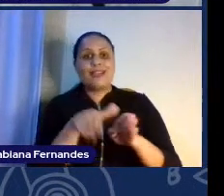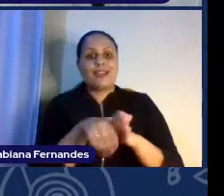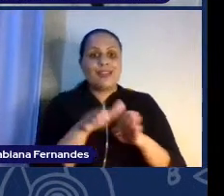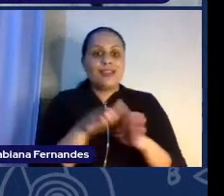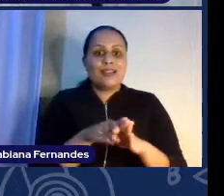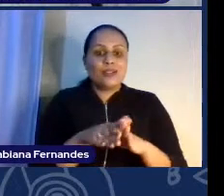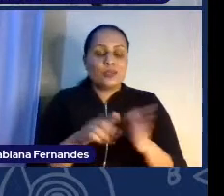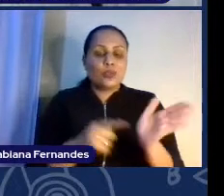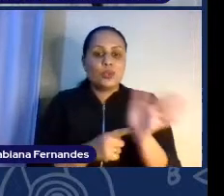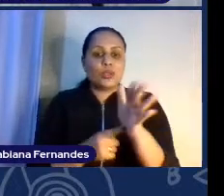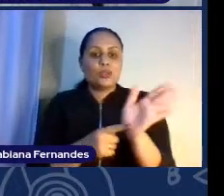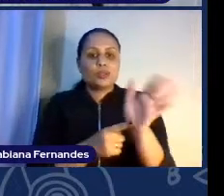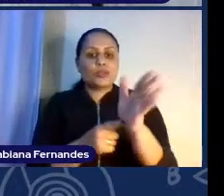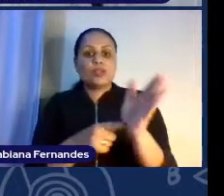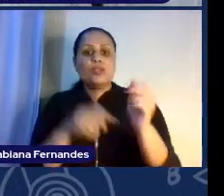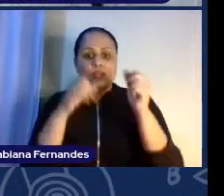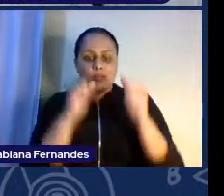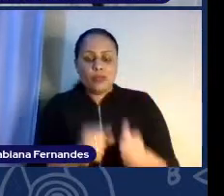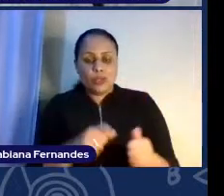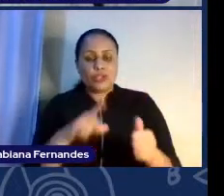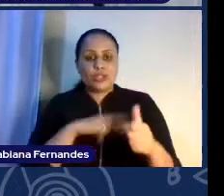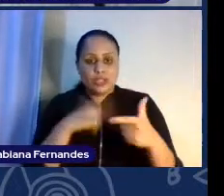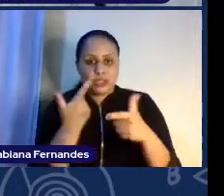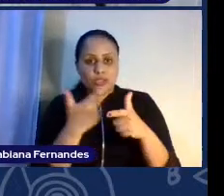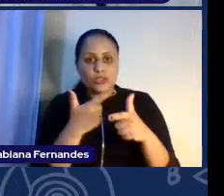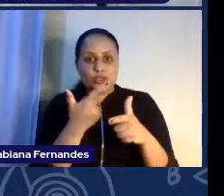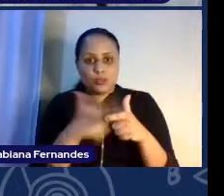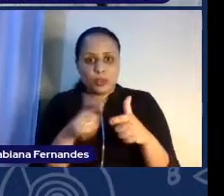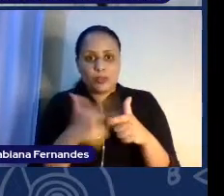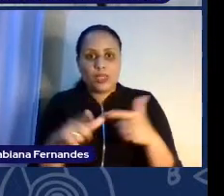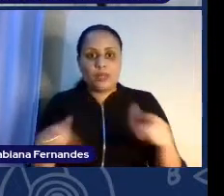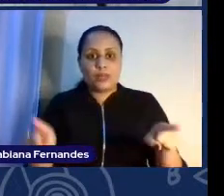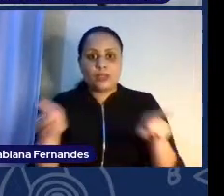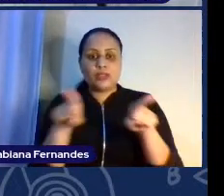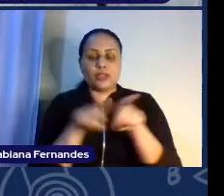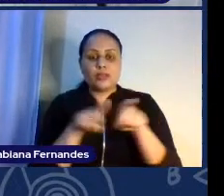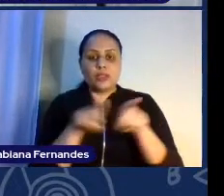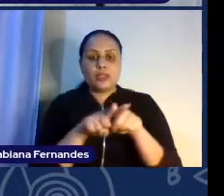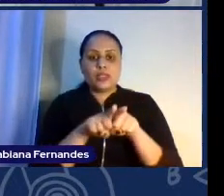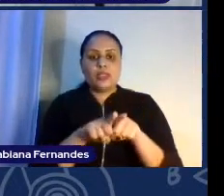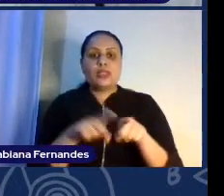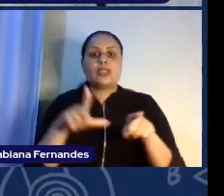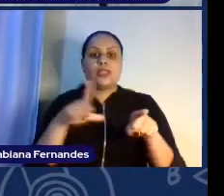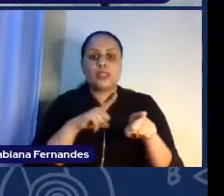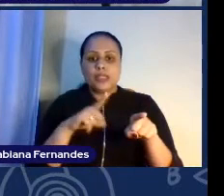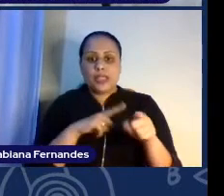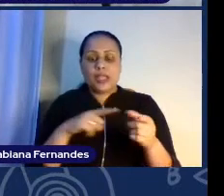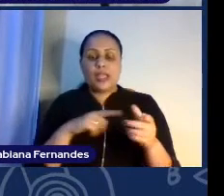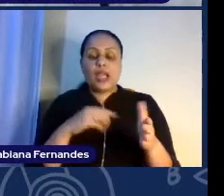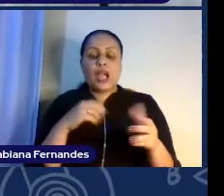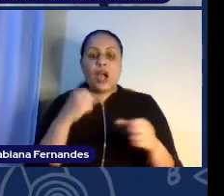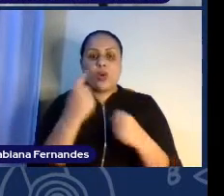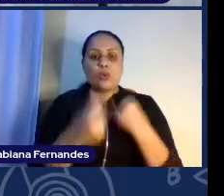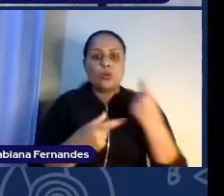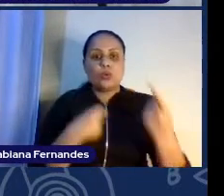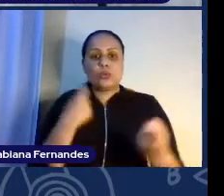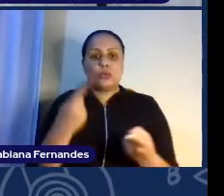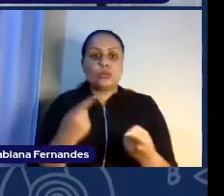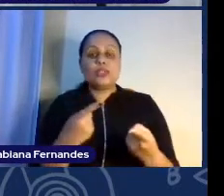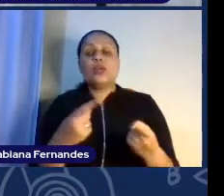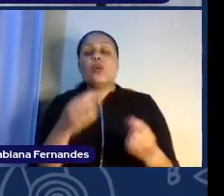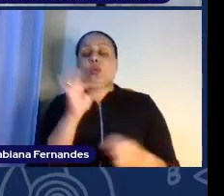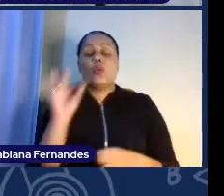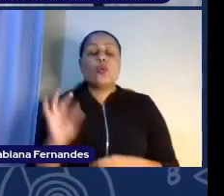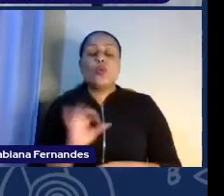alterada y eso también se refleja en los patrones de sueño. Y una cosa muy